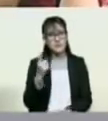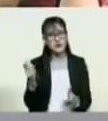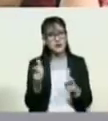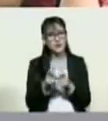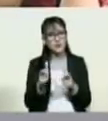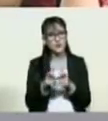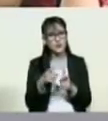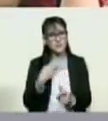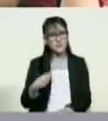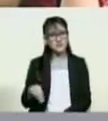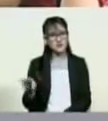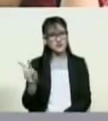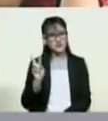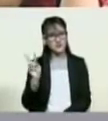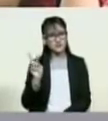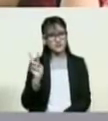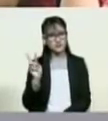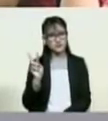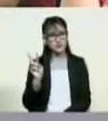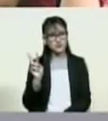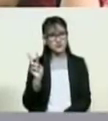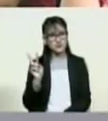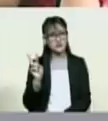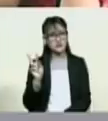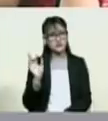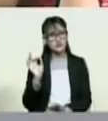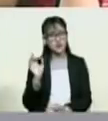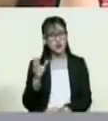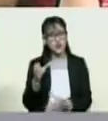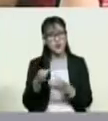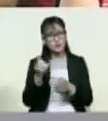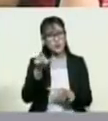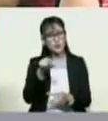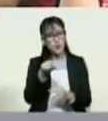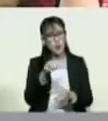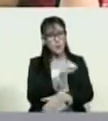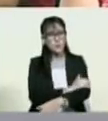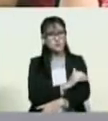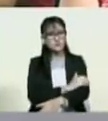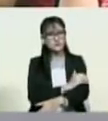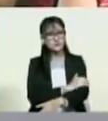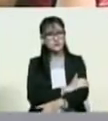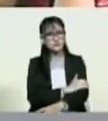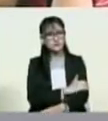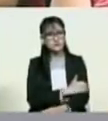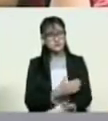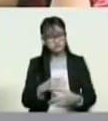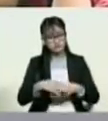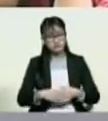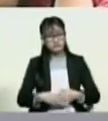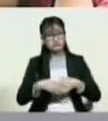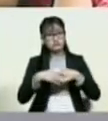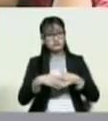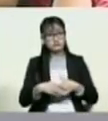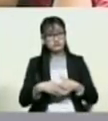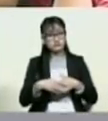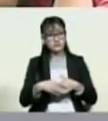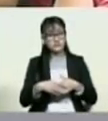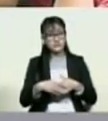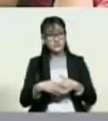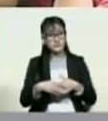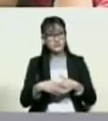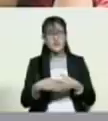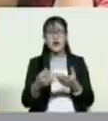que sostuvo el presidente de la República fue con uno de los candidatos opositores y allí se dieron la mano. Ah, ¿puntos de